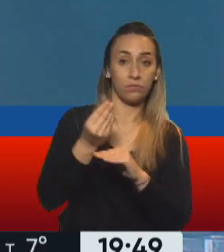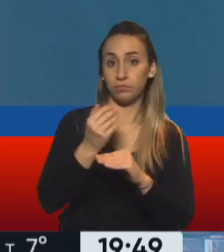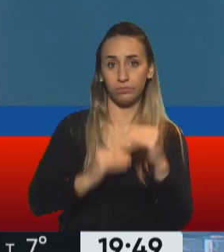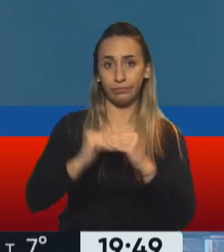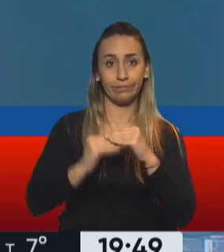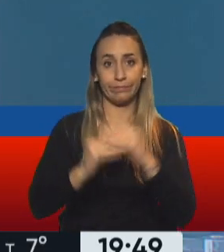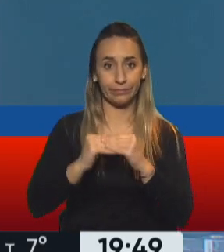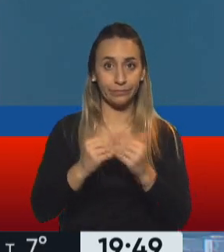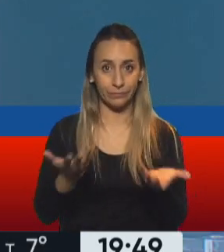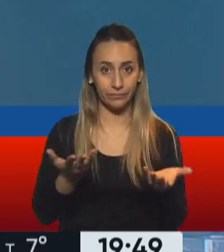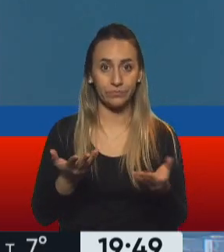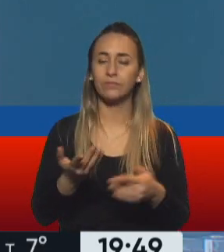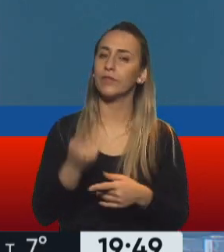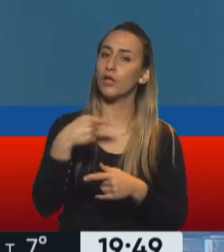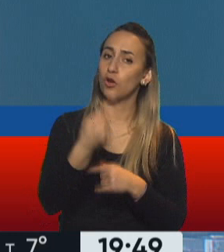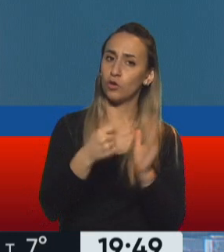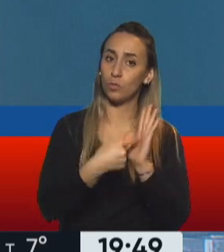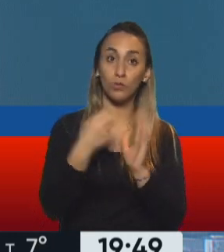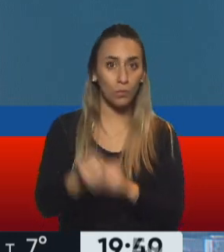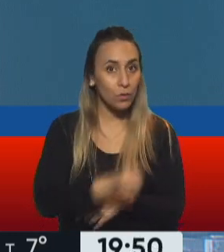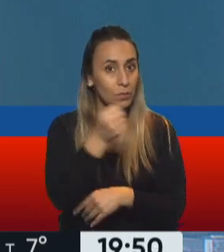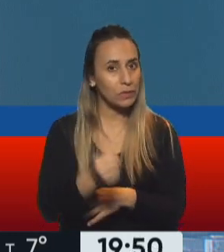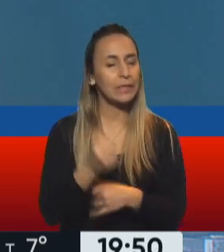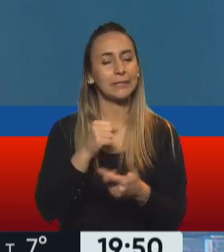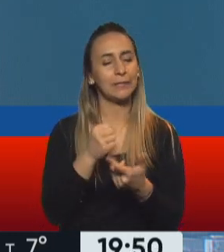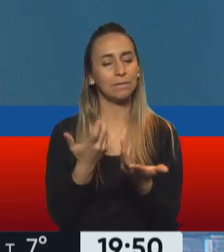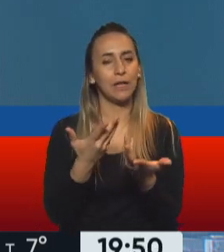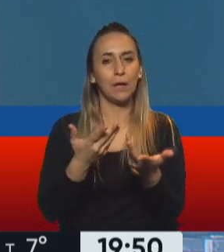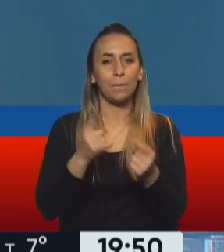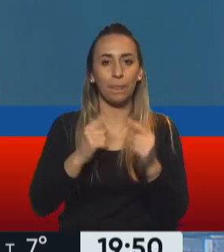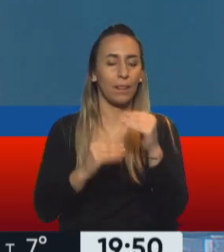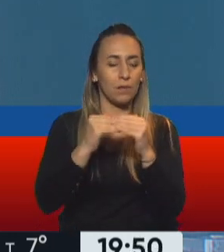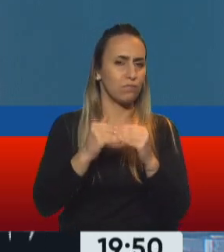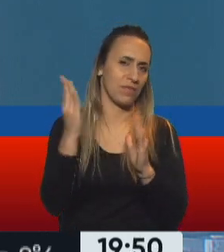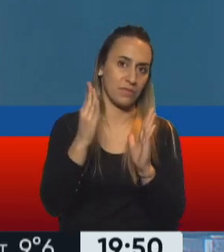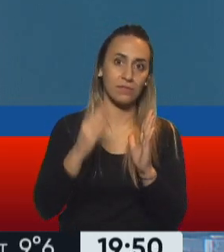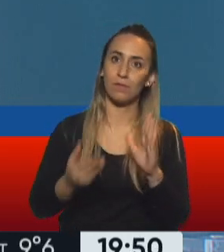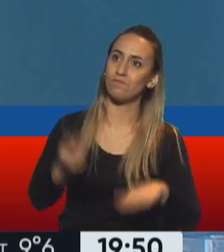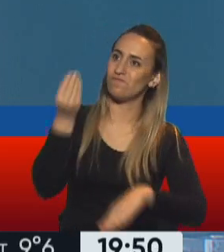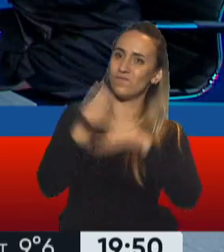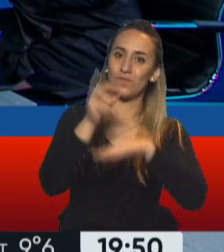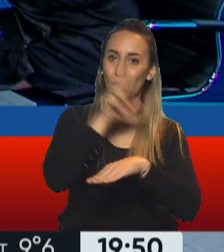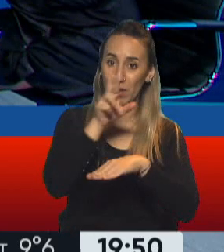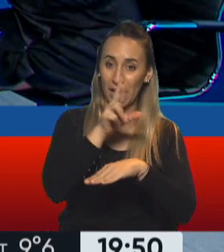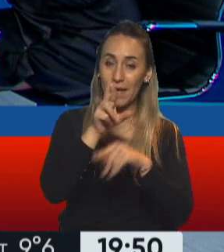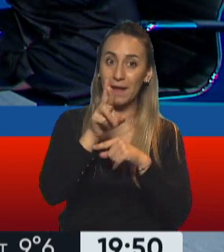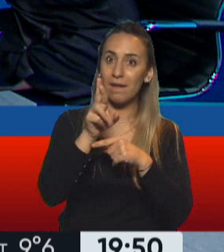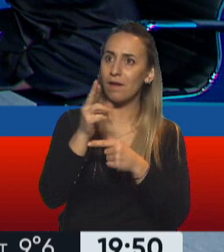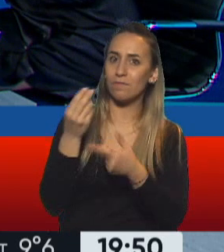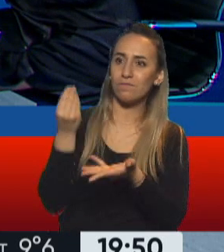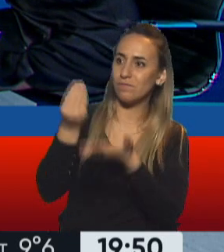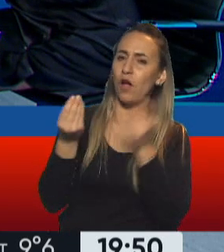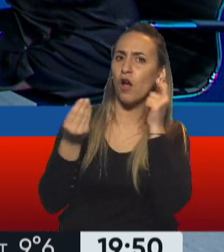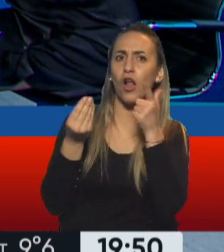uno de los aspectos que es importante trabajar para fortalecer para romper ese techo tiene que ver con el financiamiento por eso pusimos esta línea